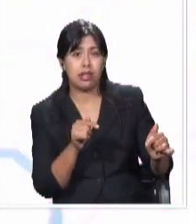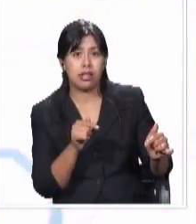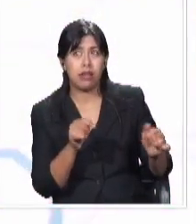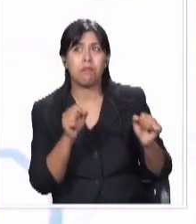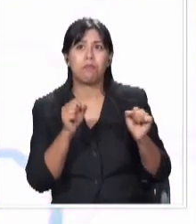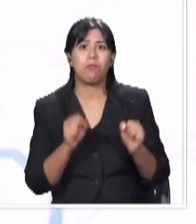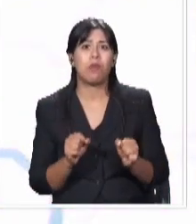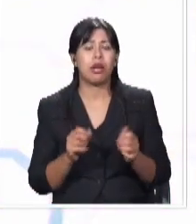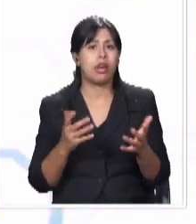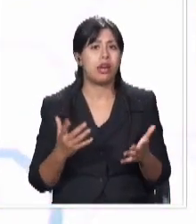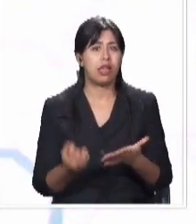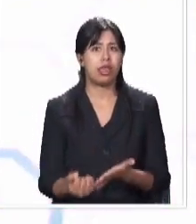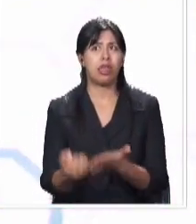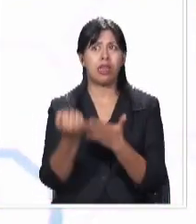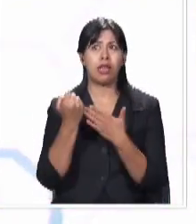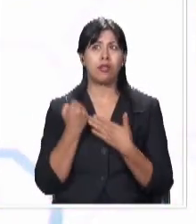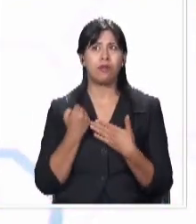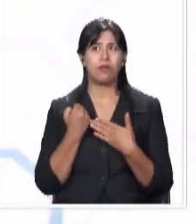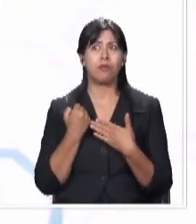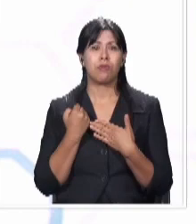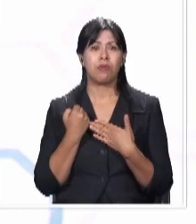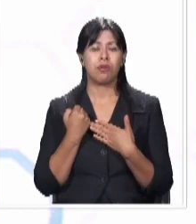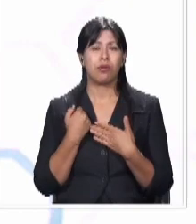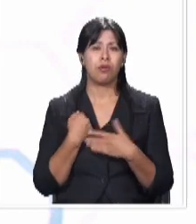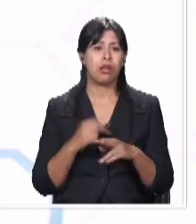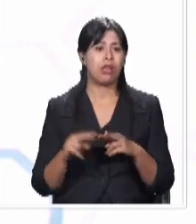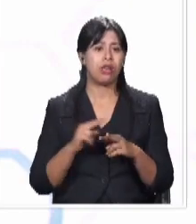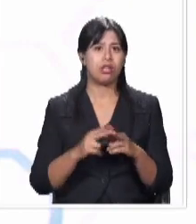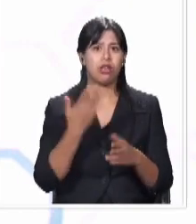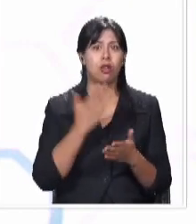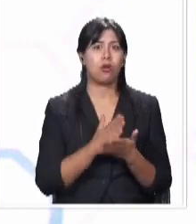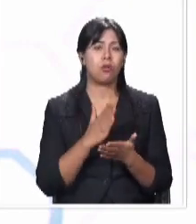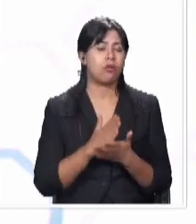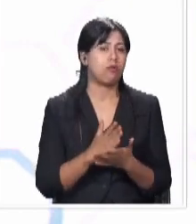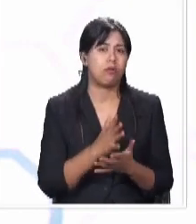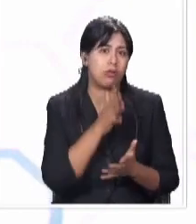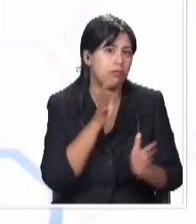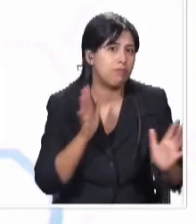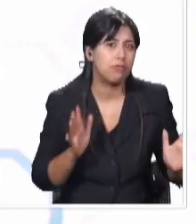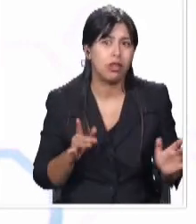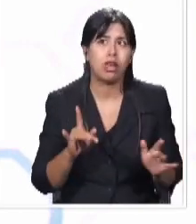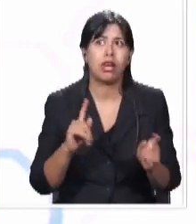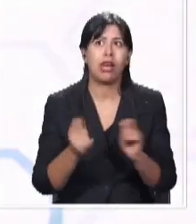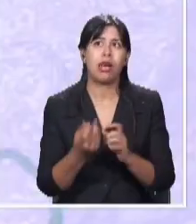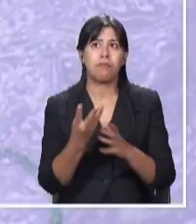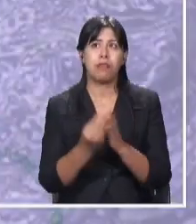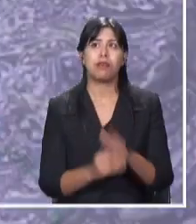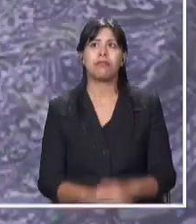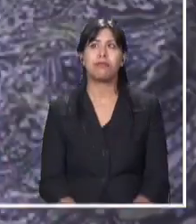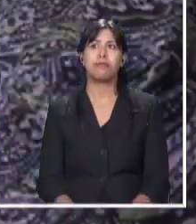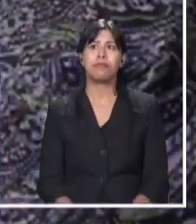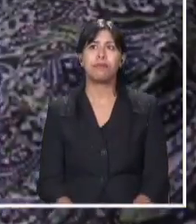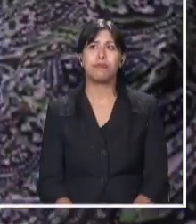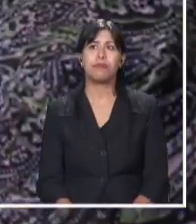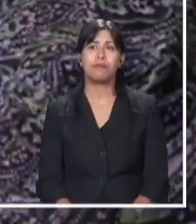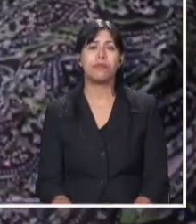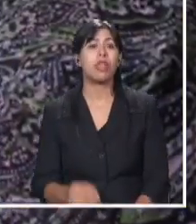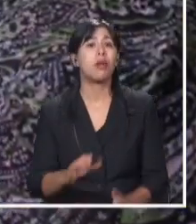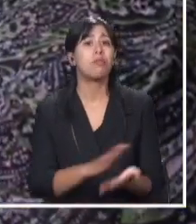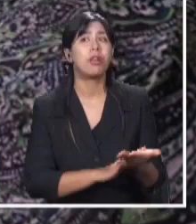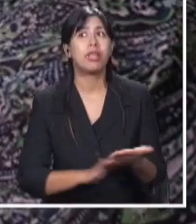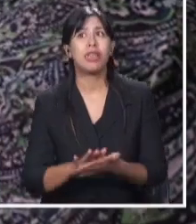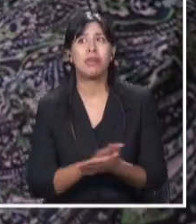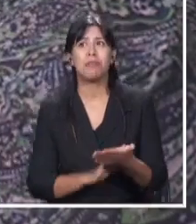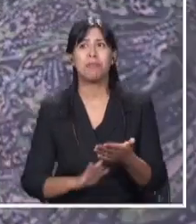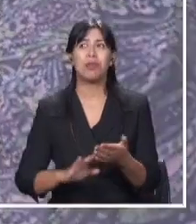puede quizás ayudarnos a desarrollar conductas en humanos que pueden estar mermadas, ¿ya? Plataformas de este estilo podrían ayudar, por ejemplo, a niños